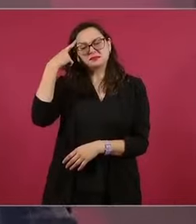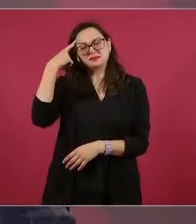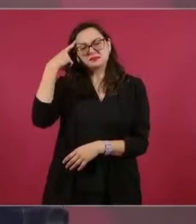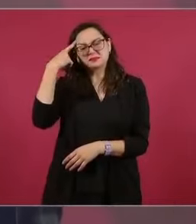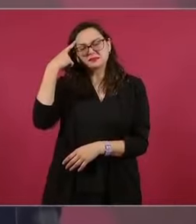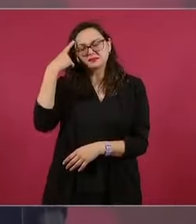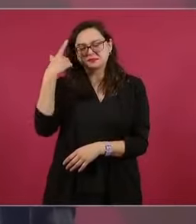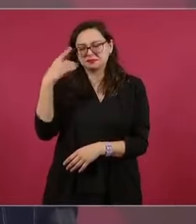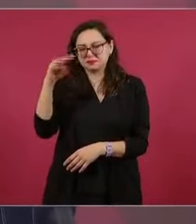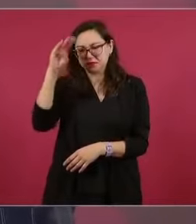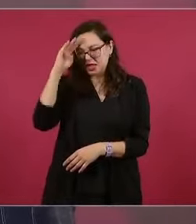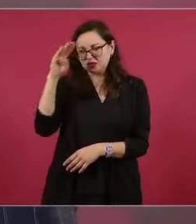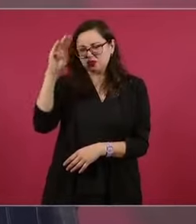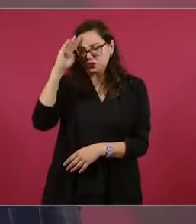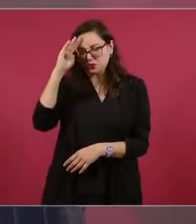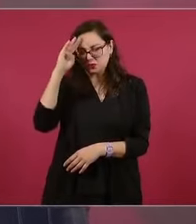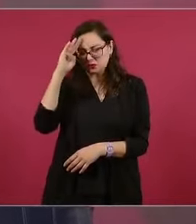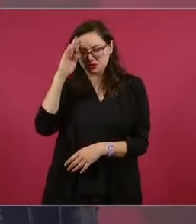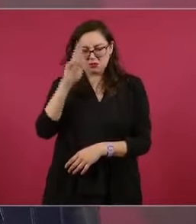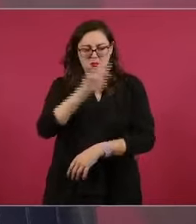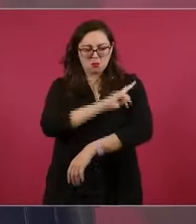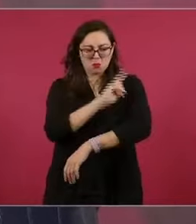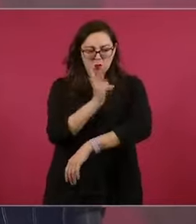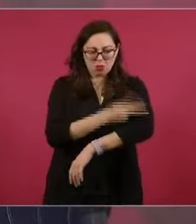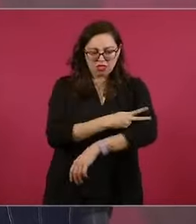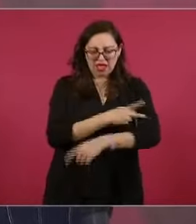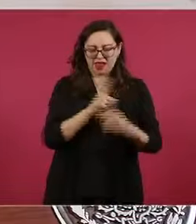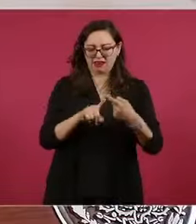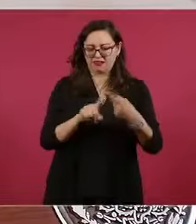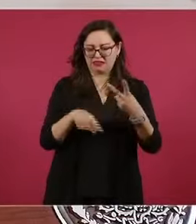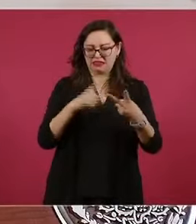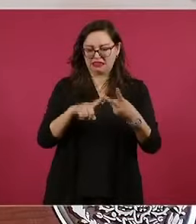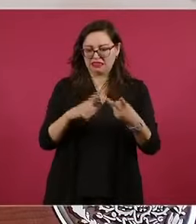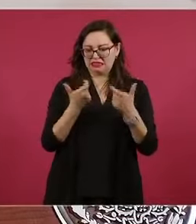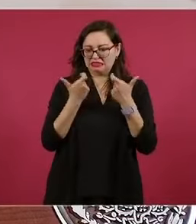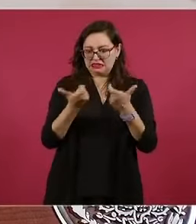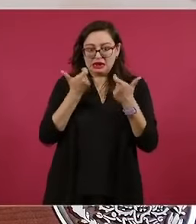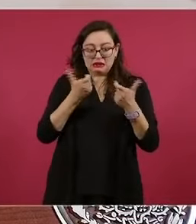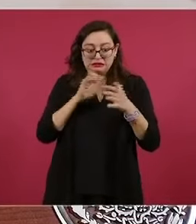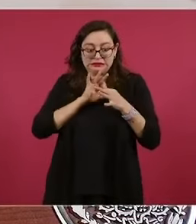mucho apego ni al poder ni al dinero.